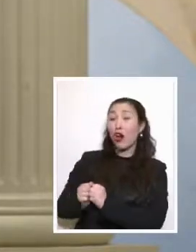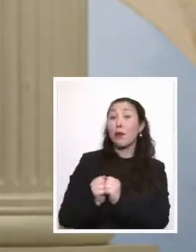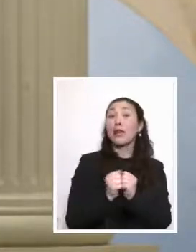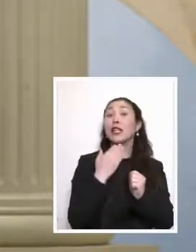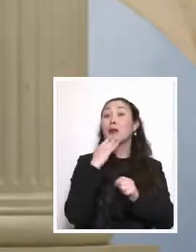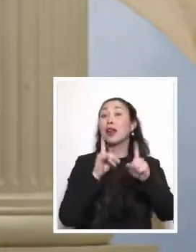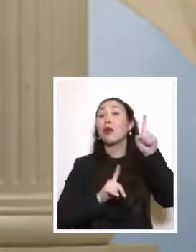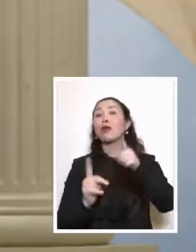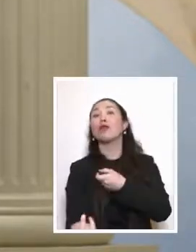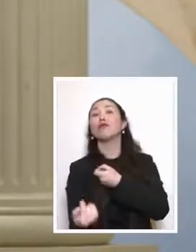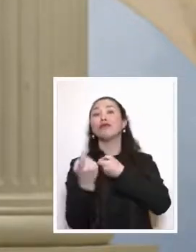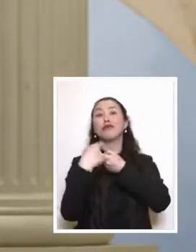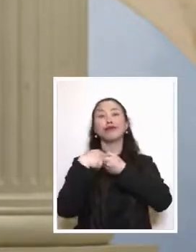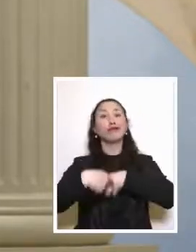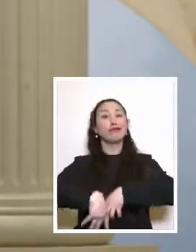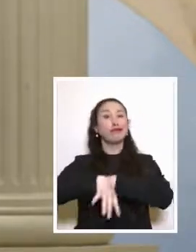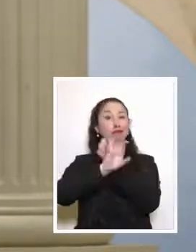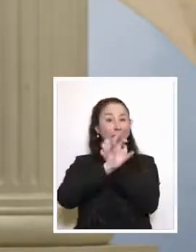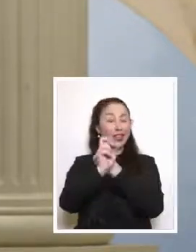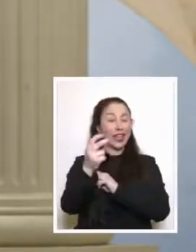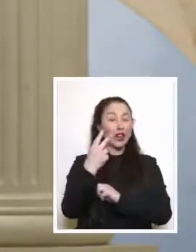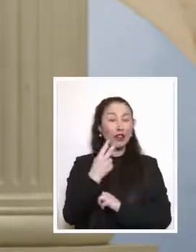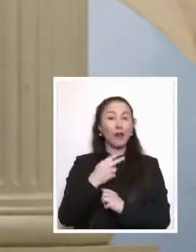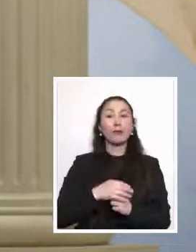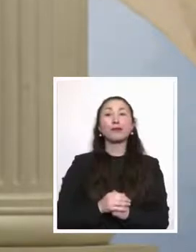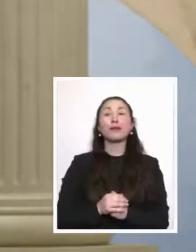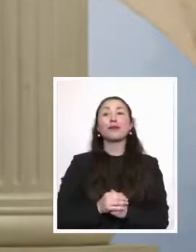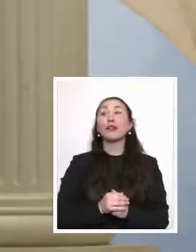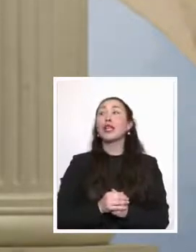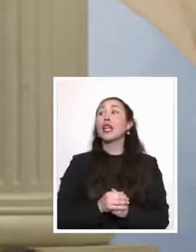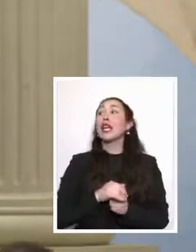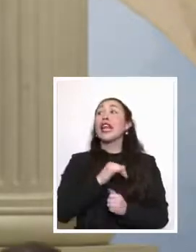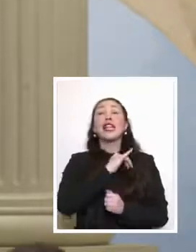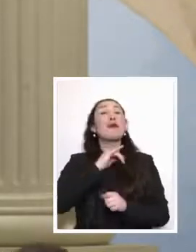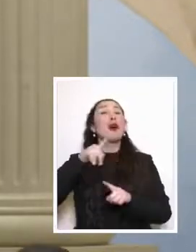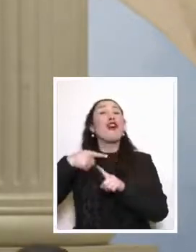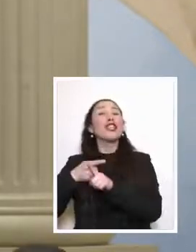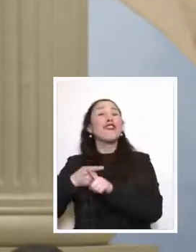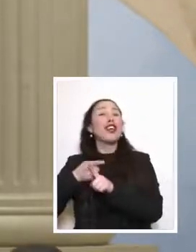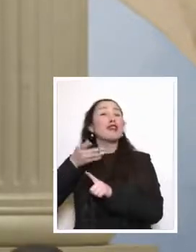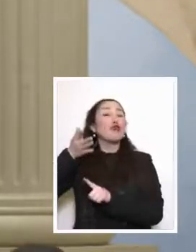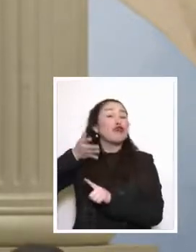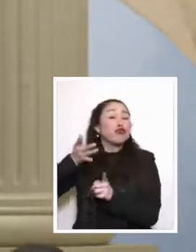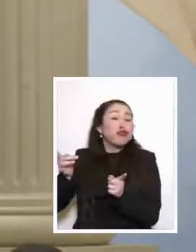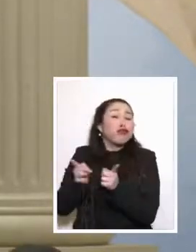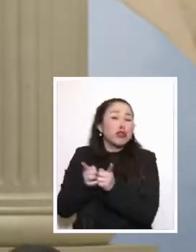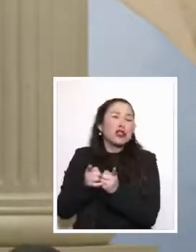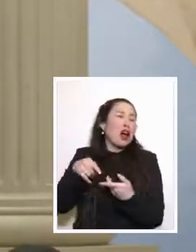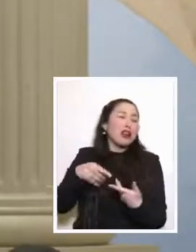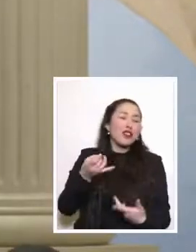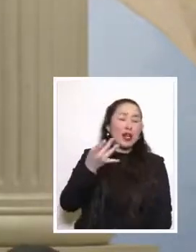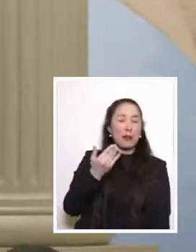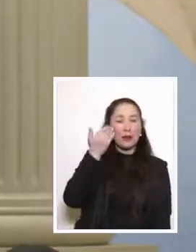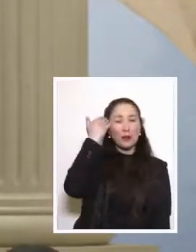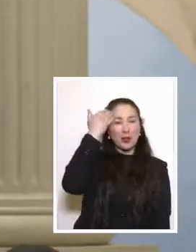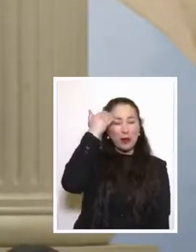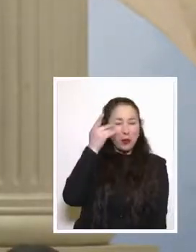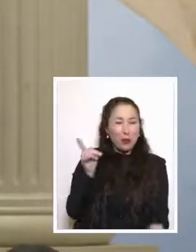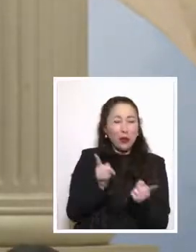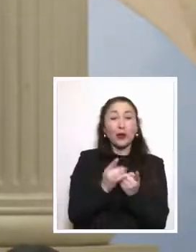remota. Solo vamos a estar un ratito más haciendo una presentación, así que solo quisiera hacer un saludo breve de